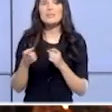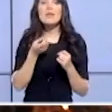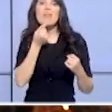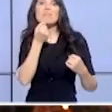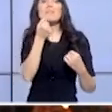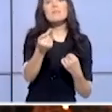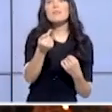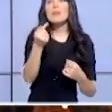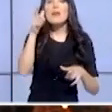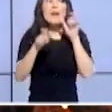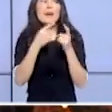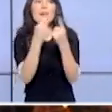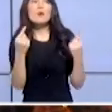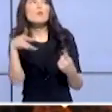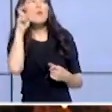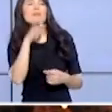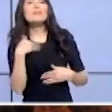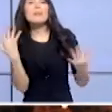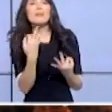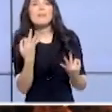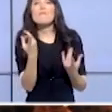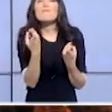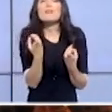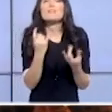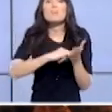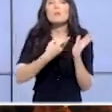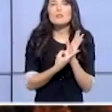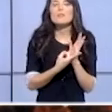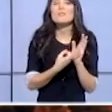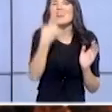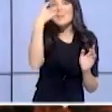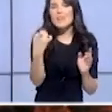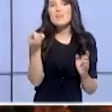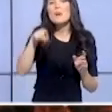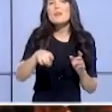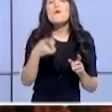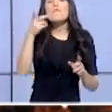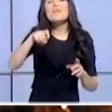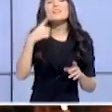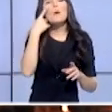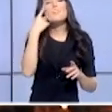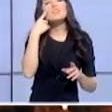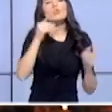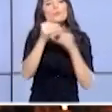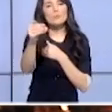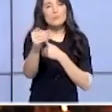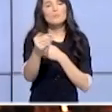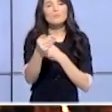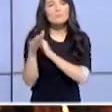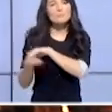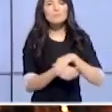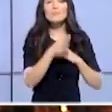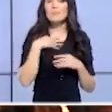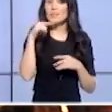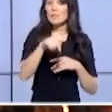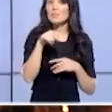uno lo que quiere oír y que carecen de una propuesta de contenido creíble y con proyección de futuro y quiero en este